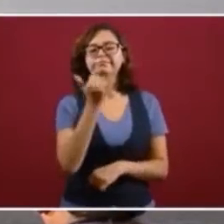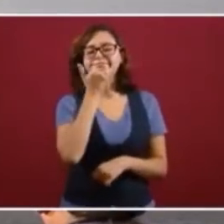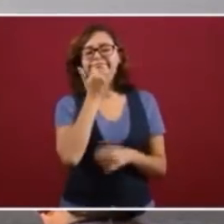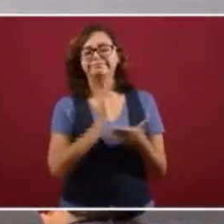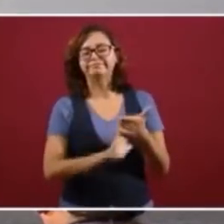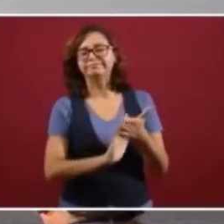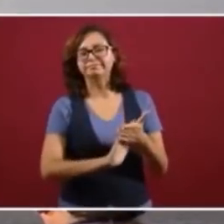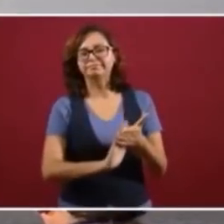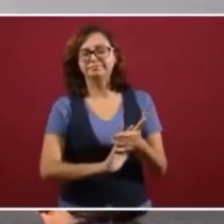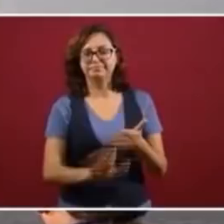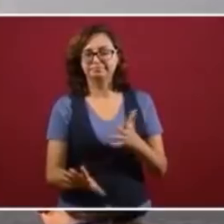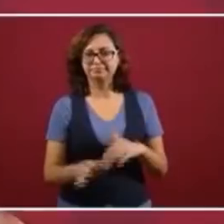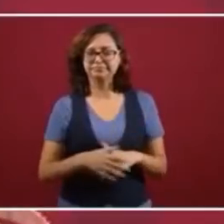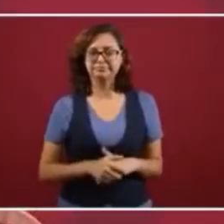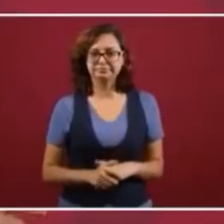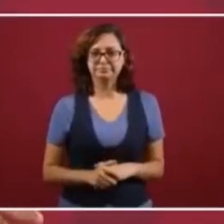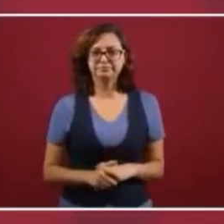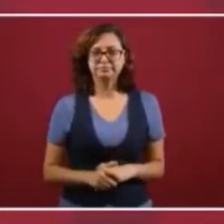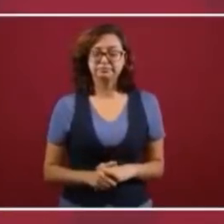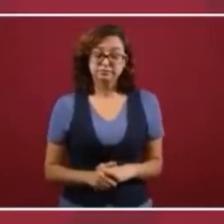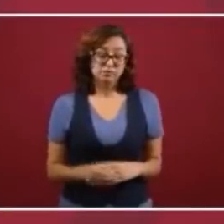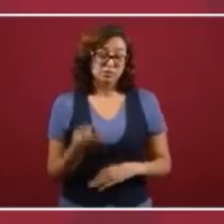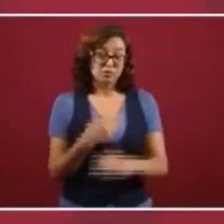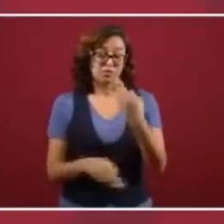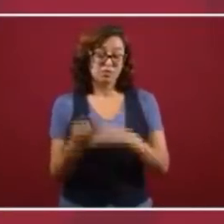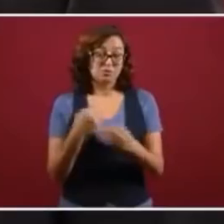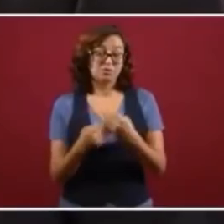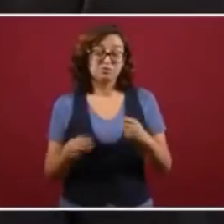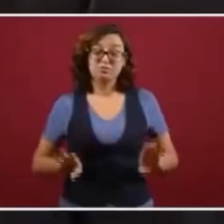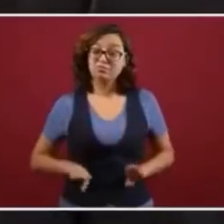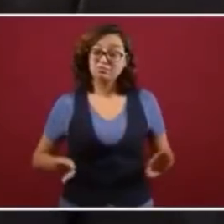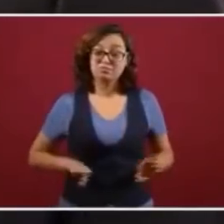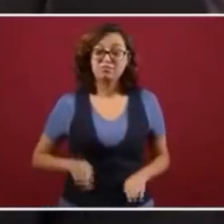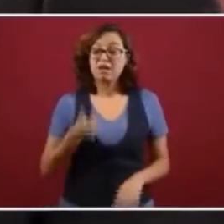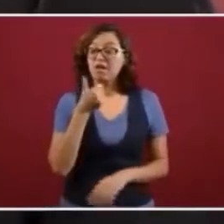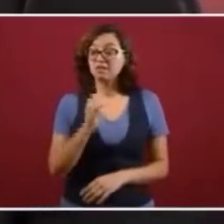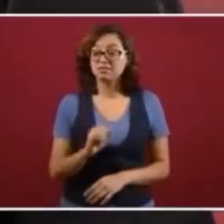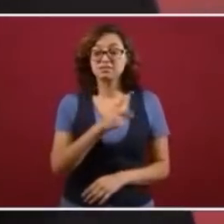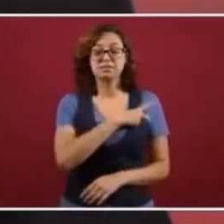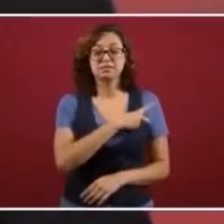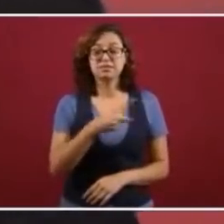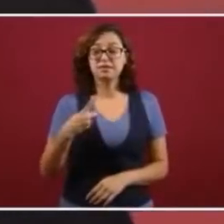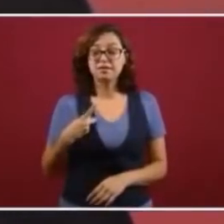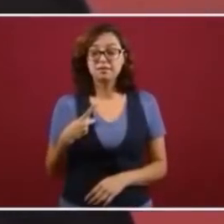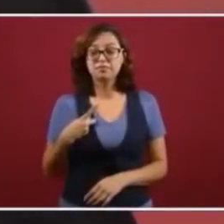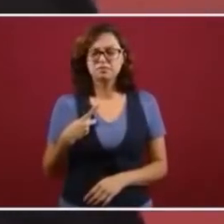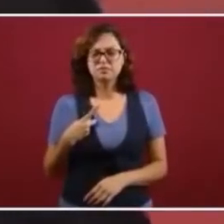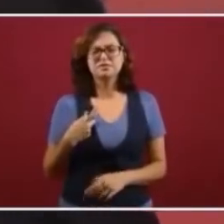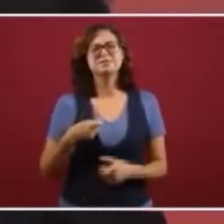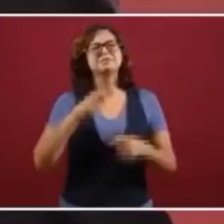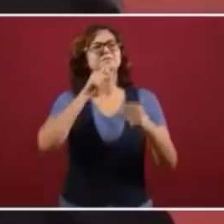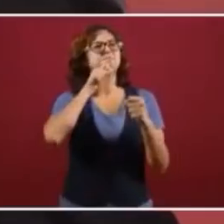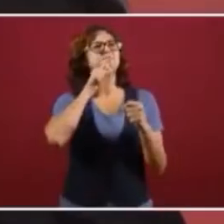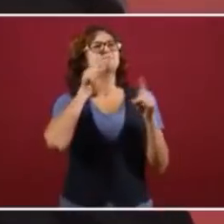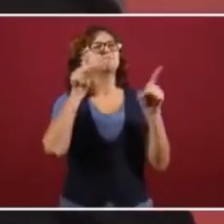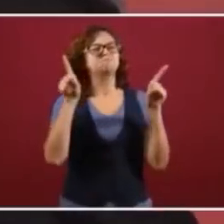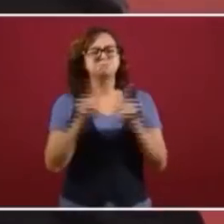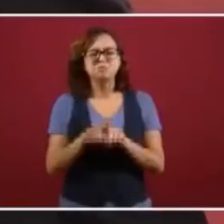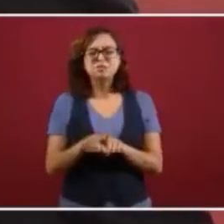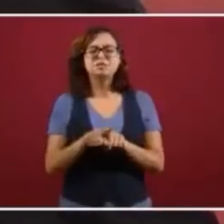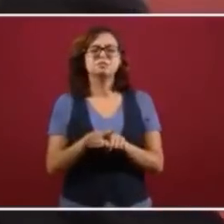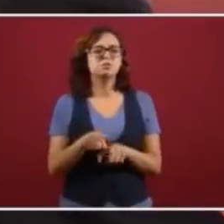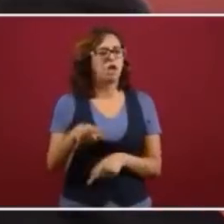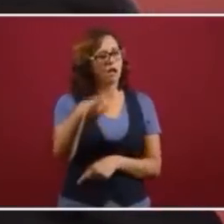Y todos tenemos que actuar de esta forma. Y lo mismo estos personajes que